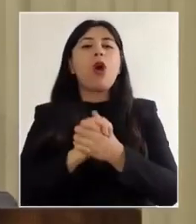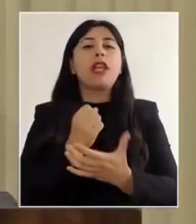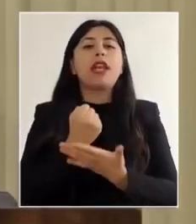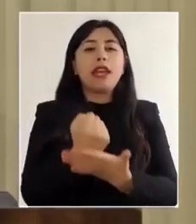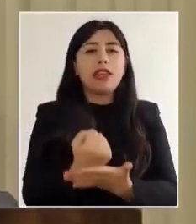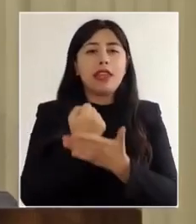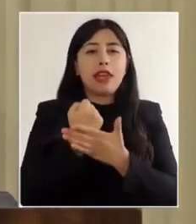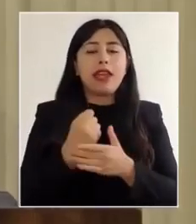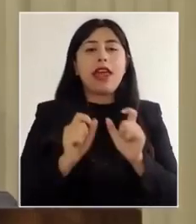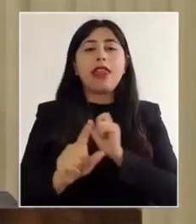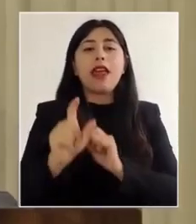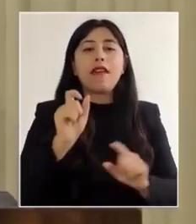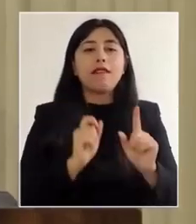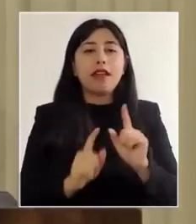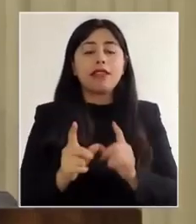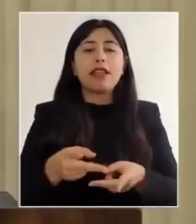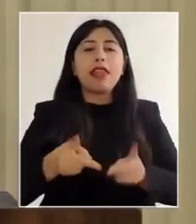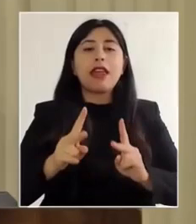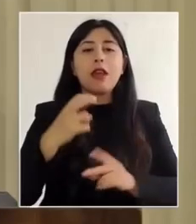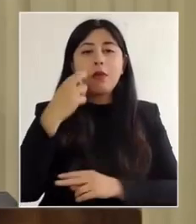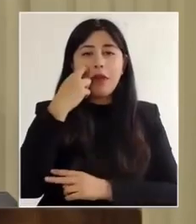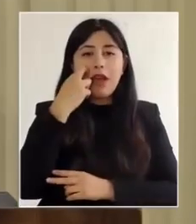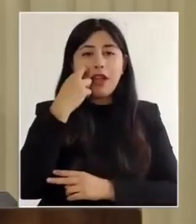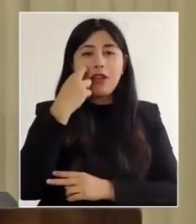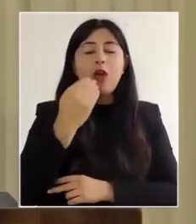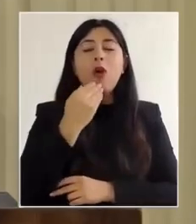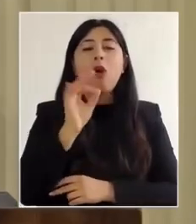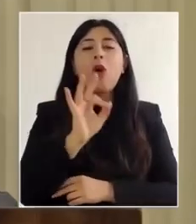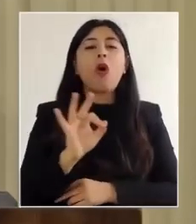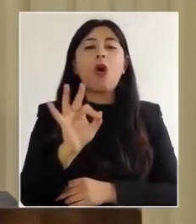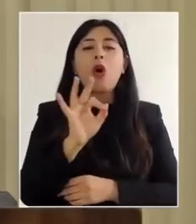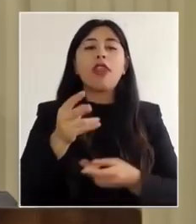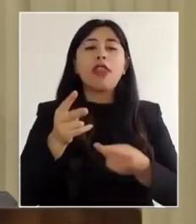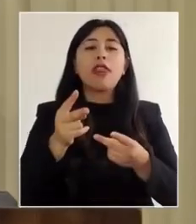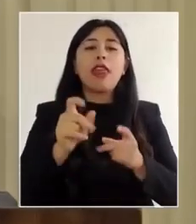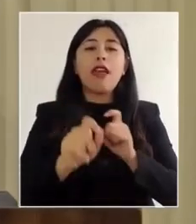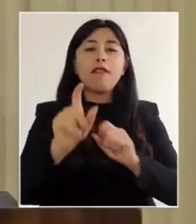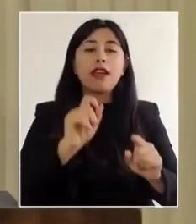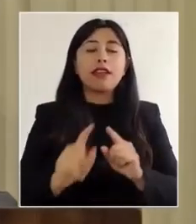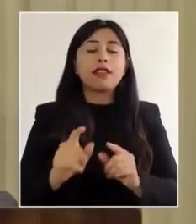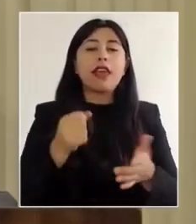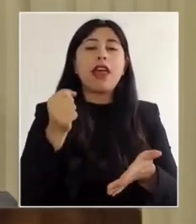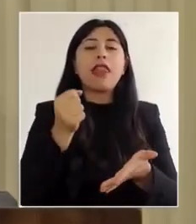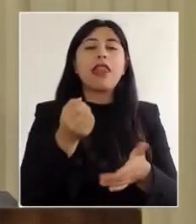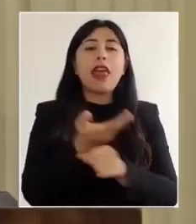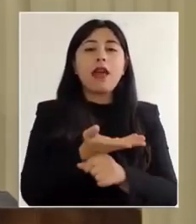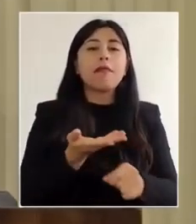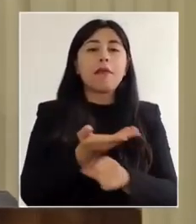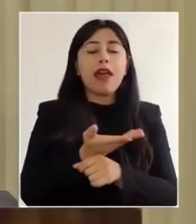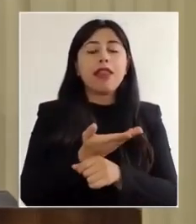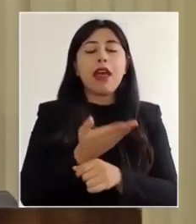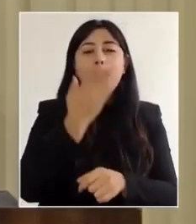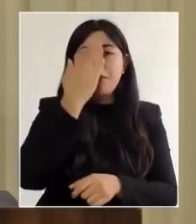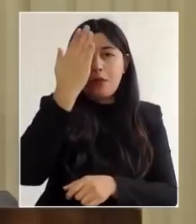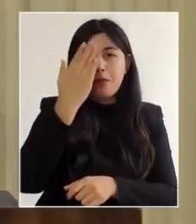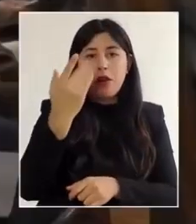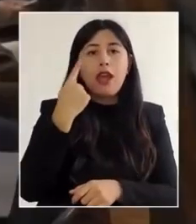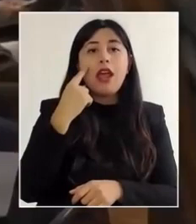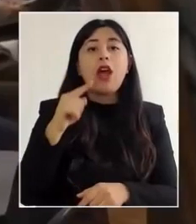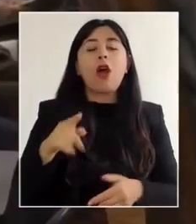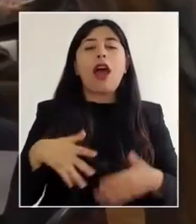los derechos humanos o en defensa las demandas populares que no estuviéramos con esa alegría